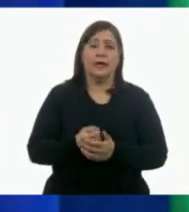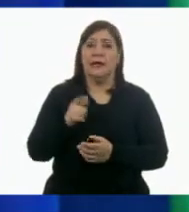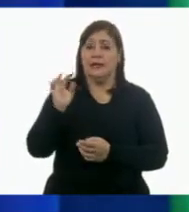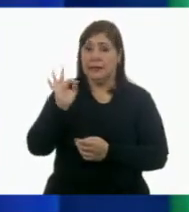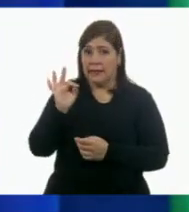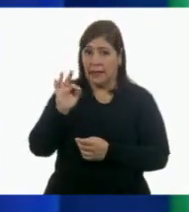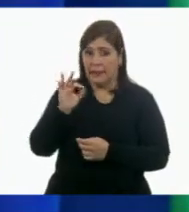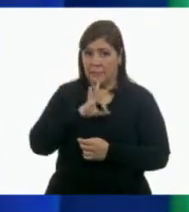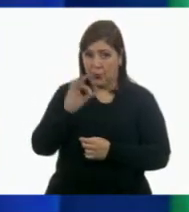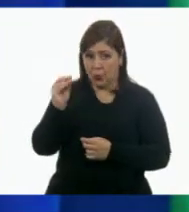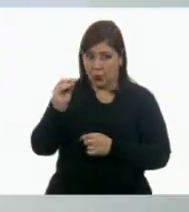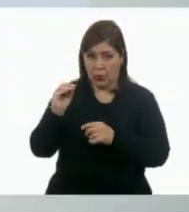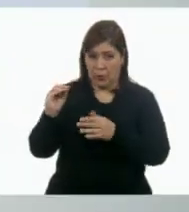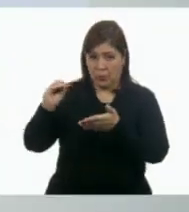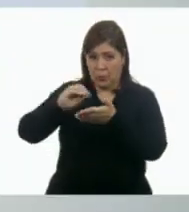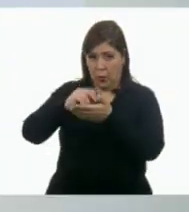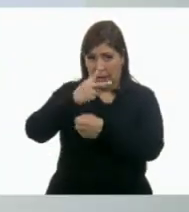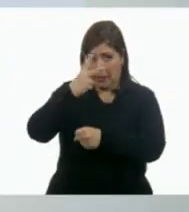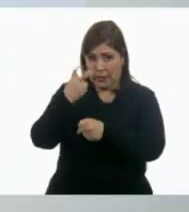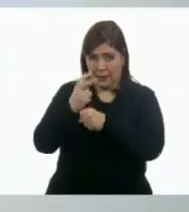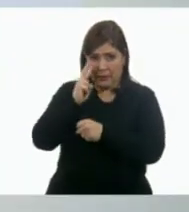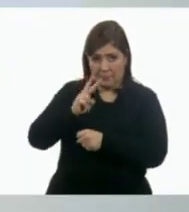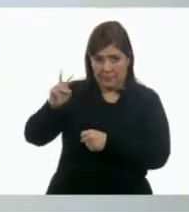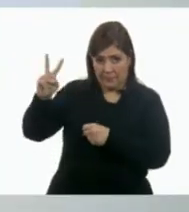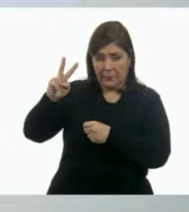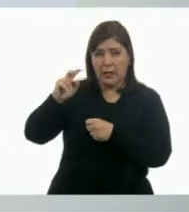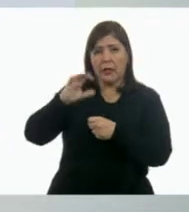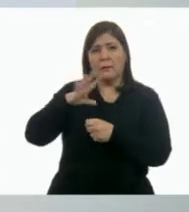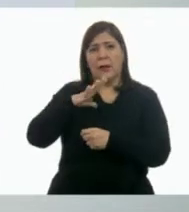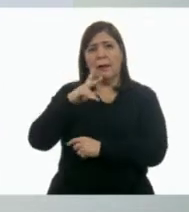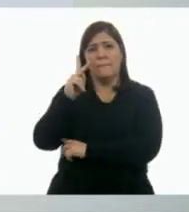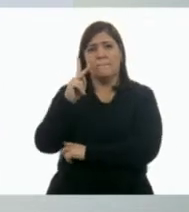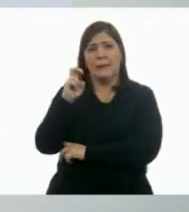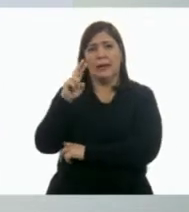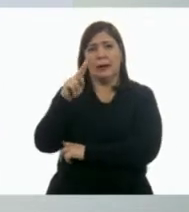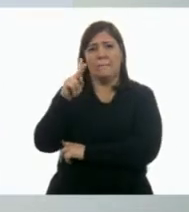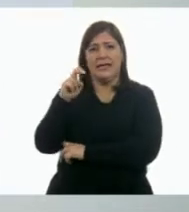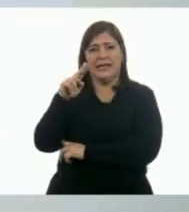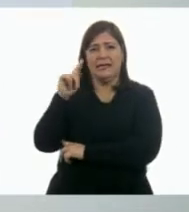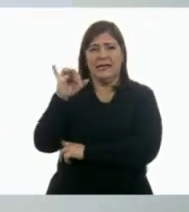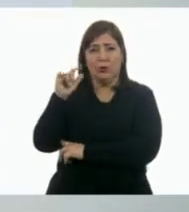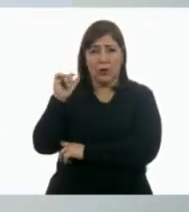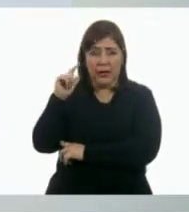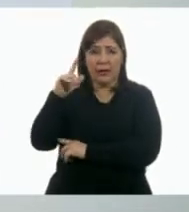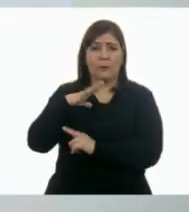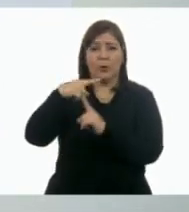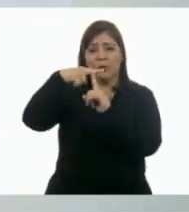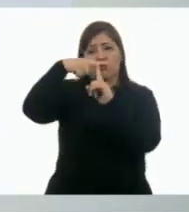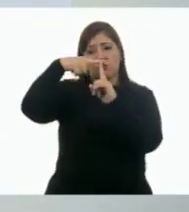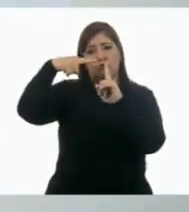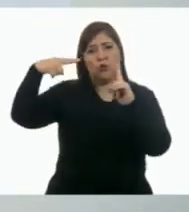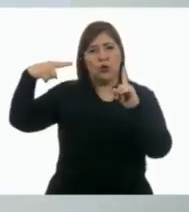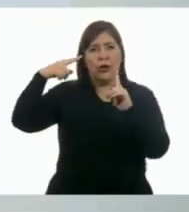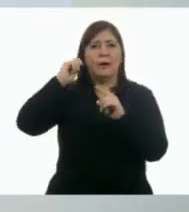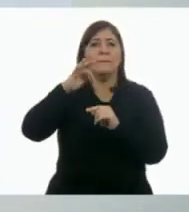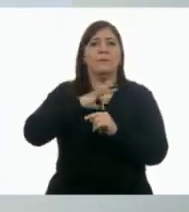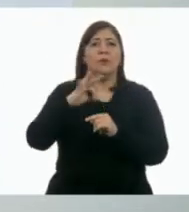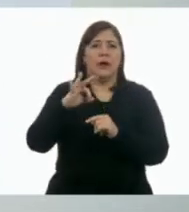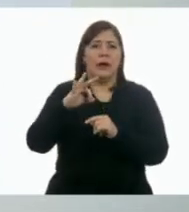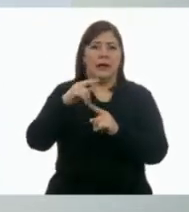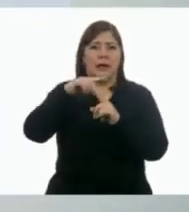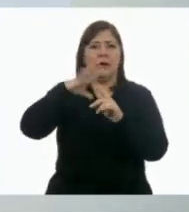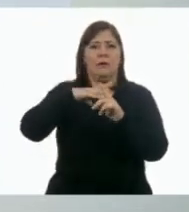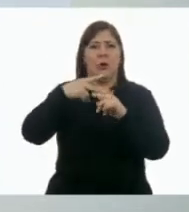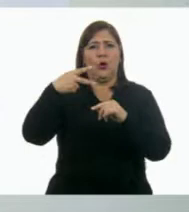esa imagen, la segunda puede ser una secante perpendicular y formar un ángulo de 90 grados. Vamos a observar bien el ángulo que se